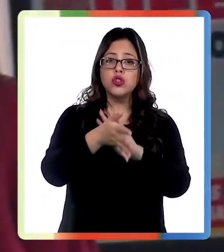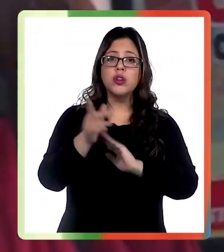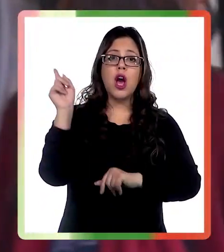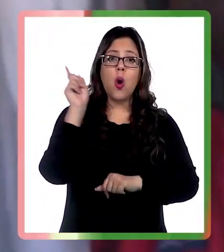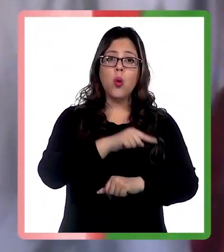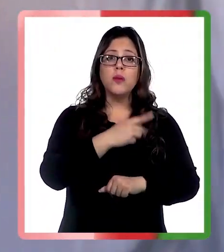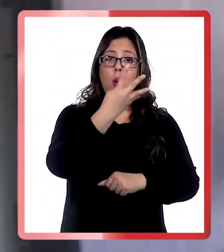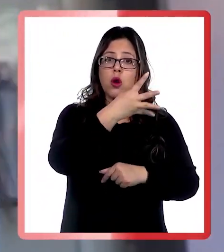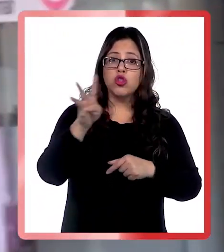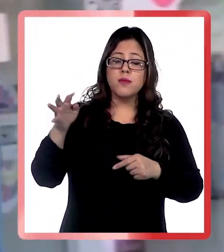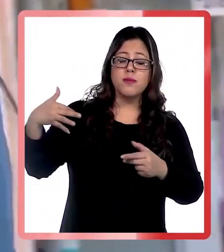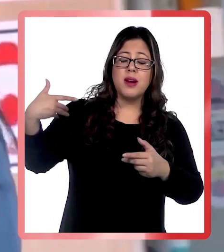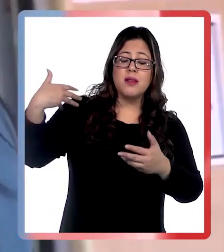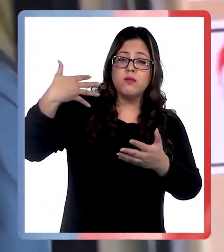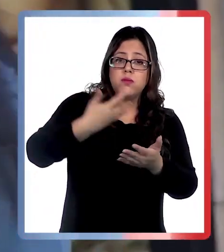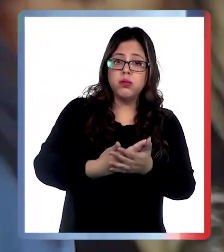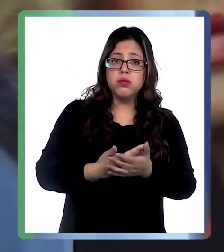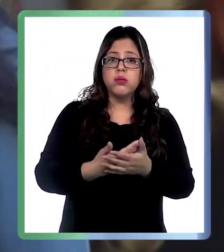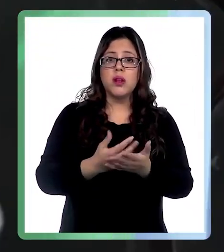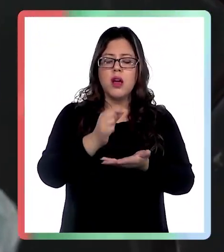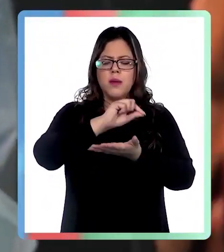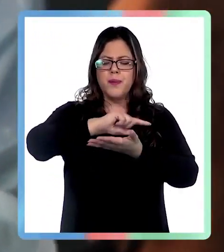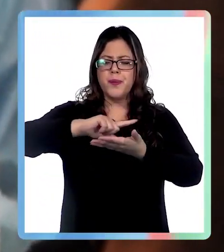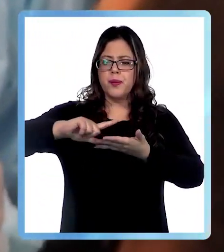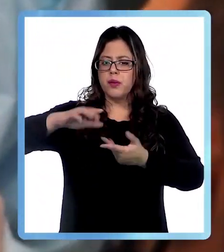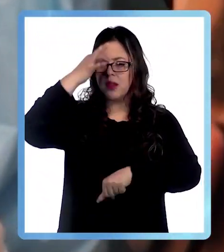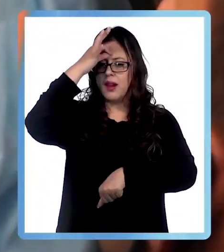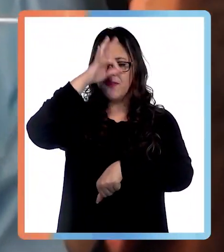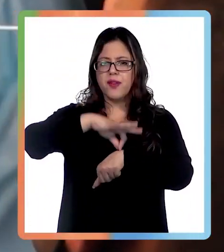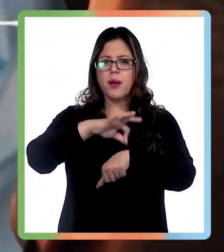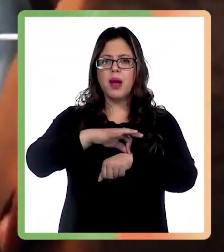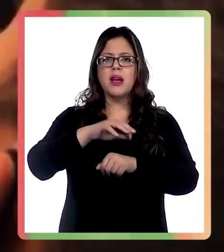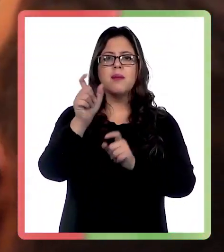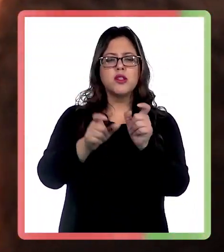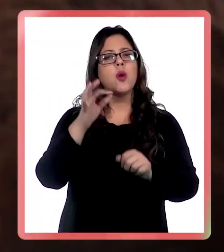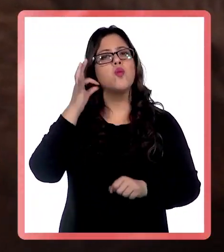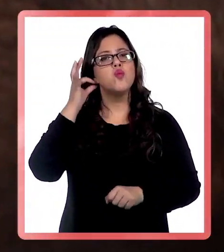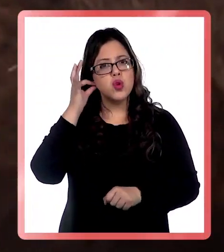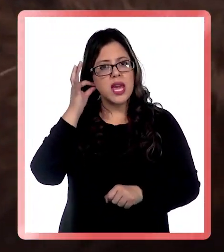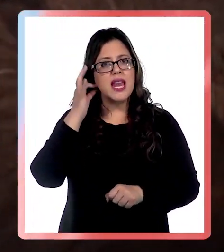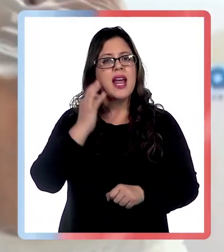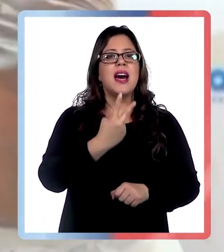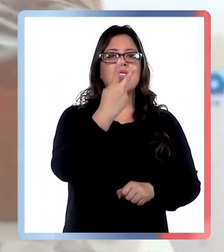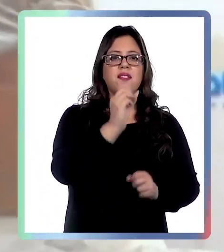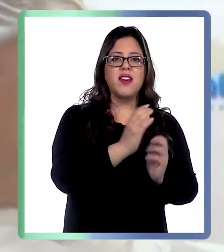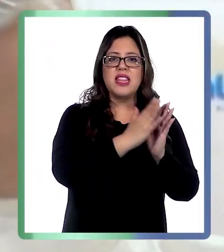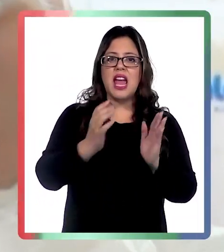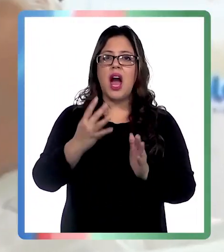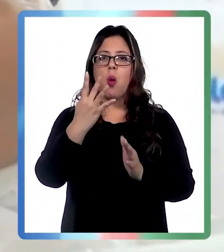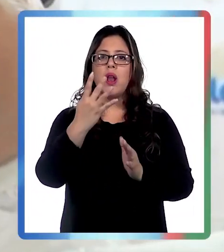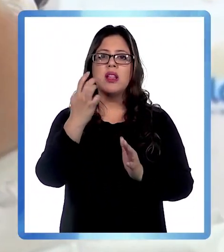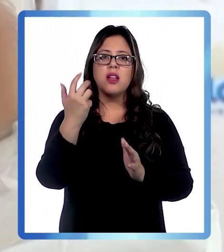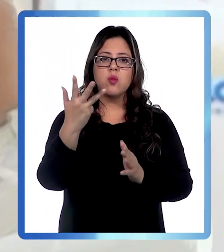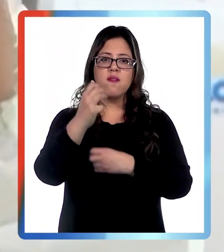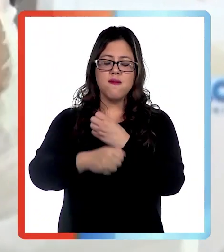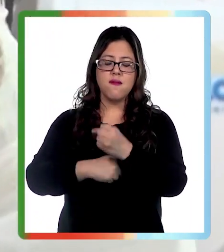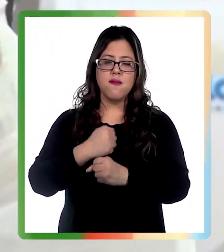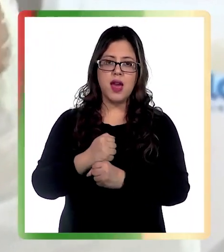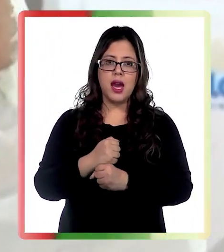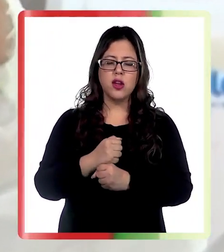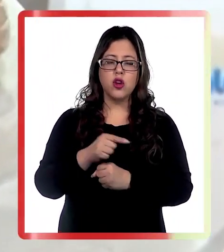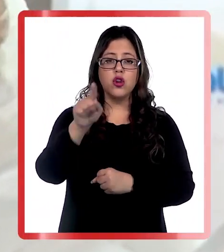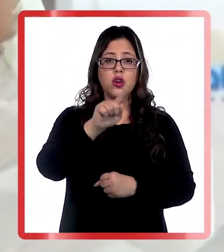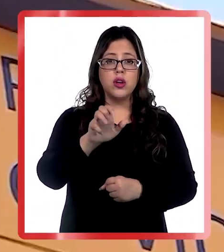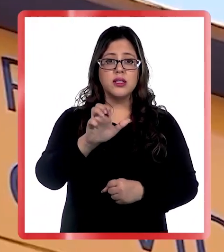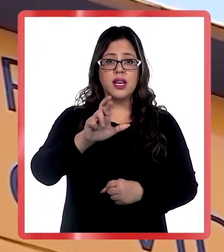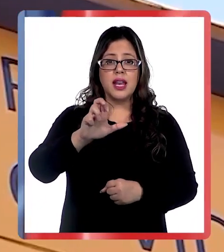se registró en las últimas cuatro semanas Un aumento de contagios principalmente en mujeres de entre 20 y 49 años